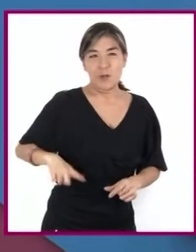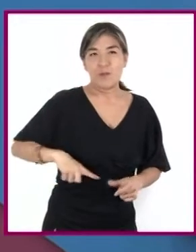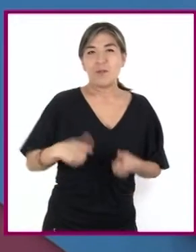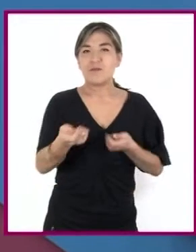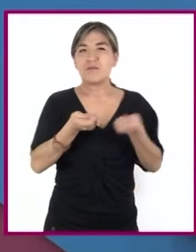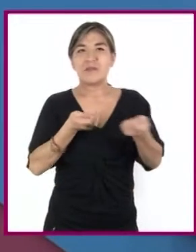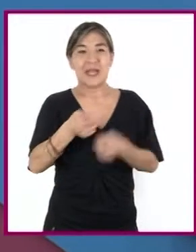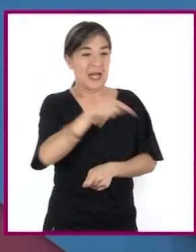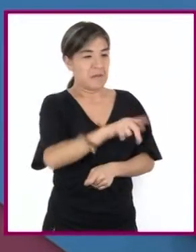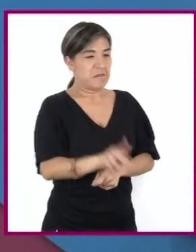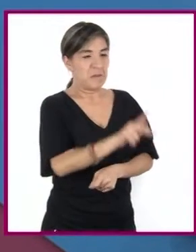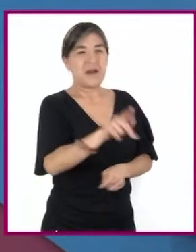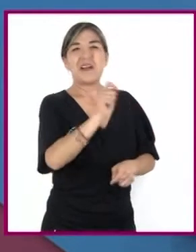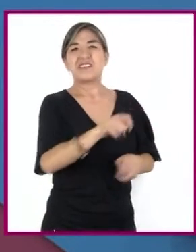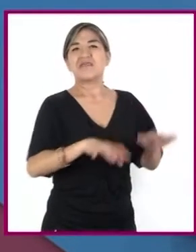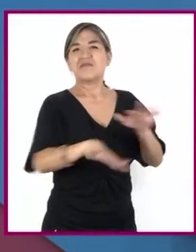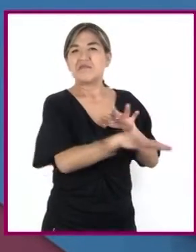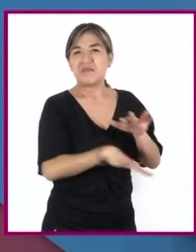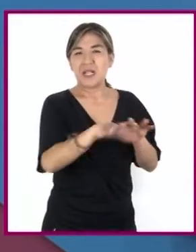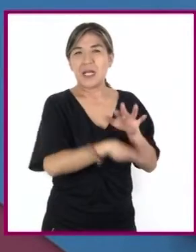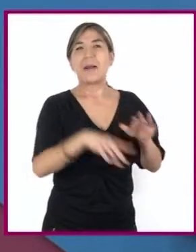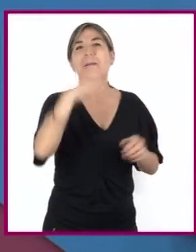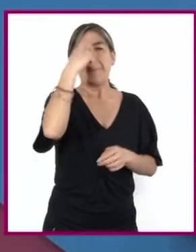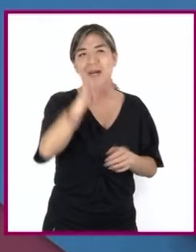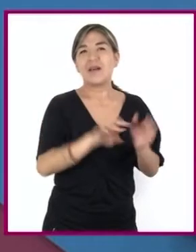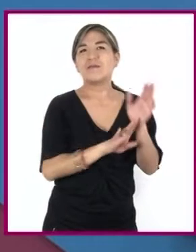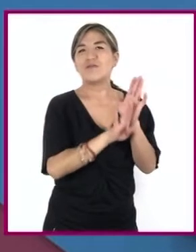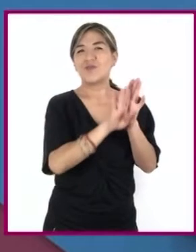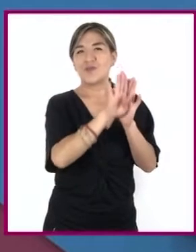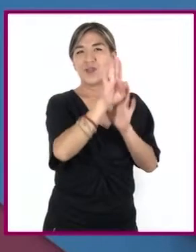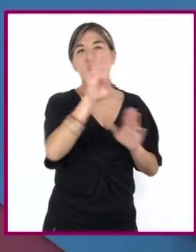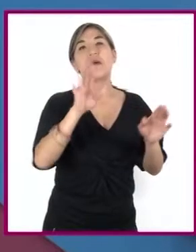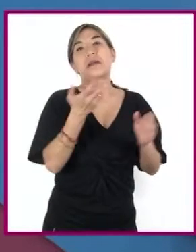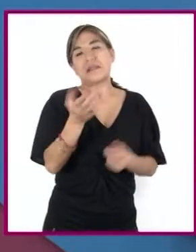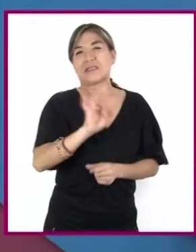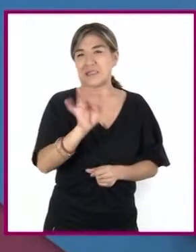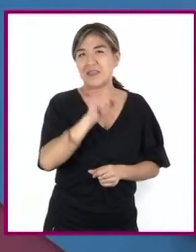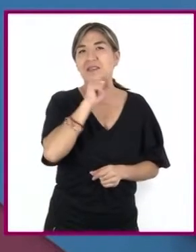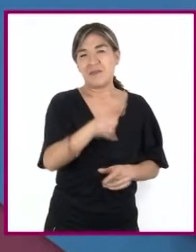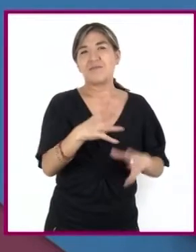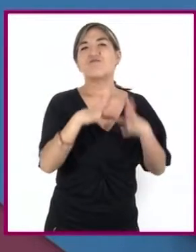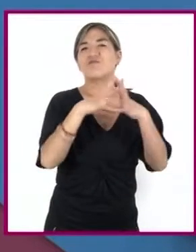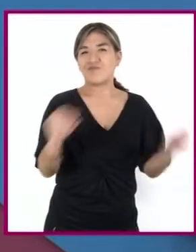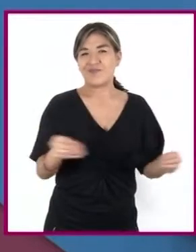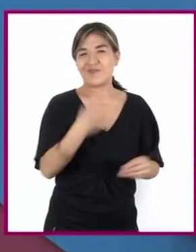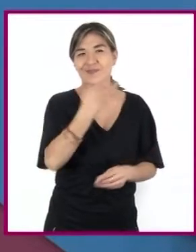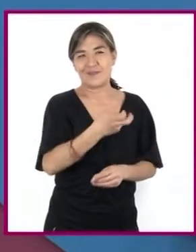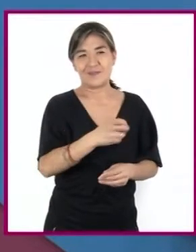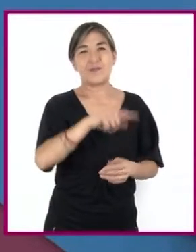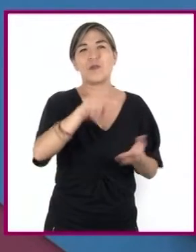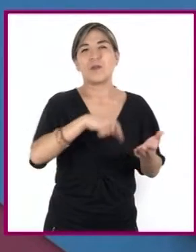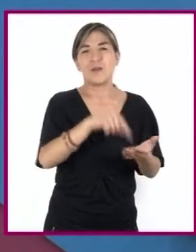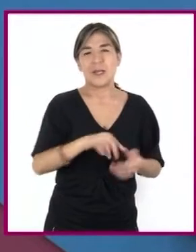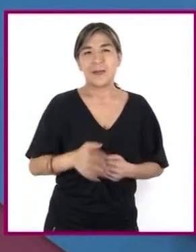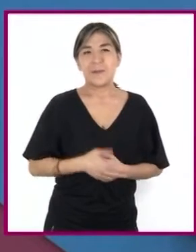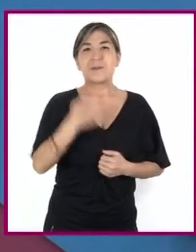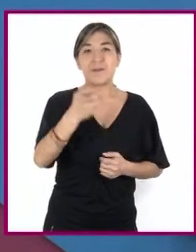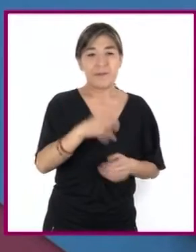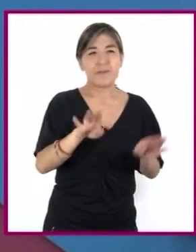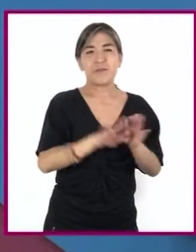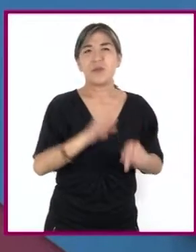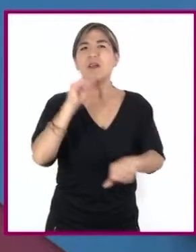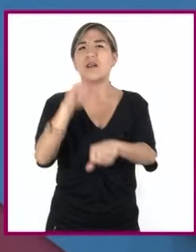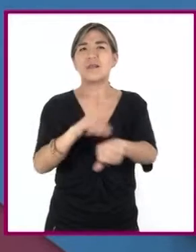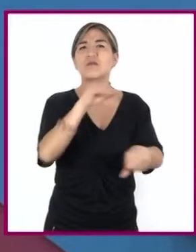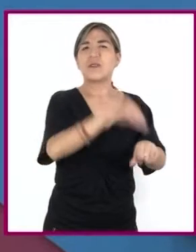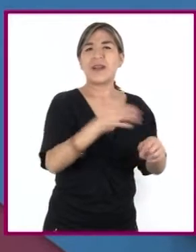más atrasados hacia el progreso o bien a su extinción. Así, la expansión territorial se